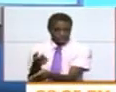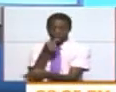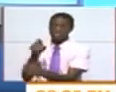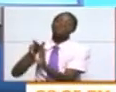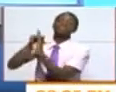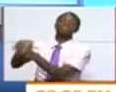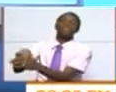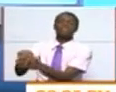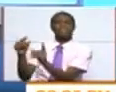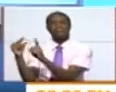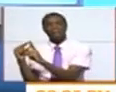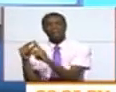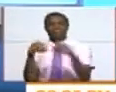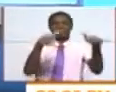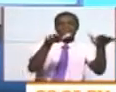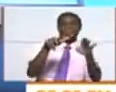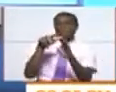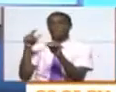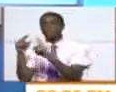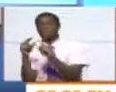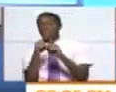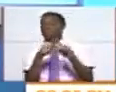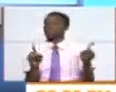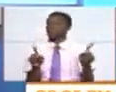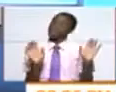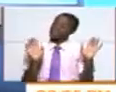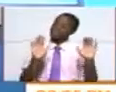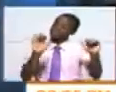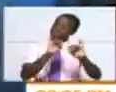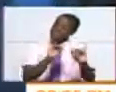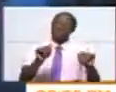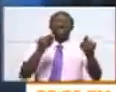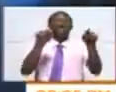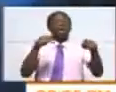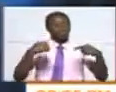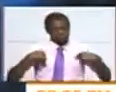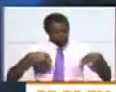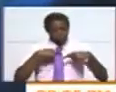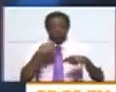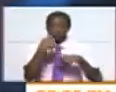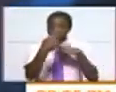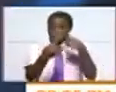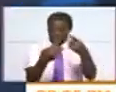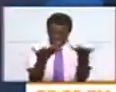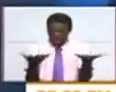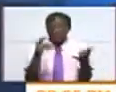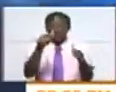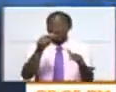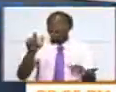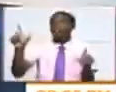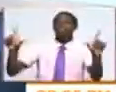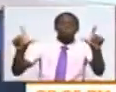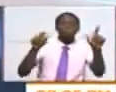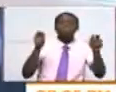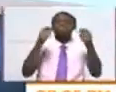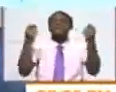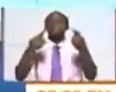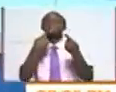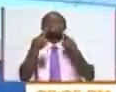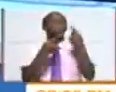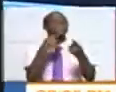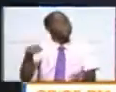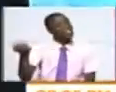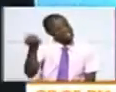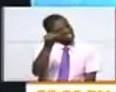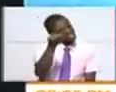Reprimen. Nos tenemos que despedir. No sin antes, como siempre, recordarle que una cosa es lo que dicen los medios de comunicación y otra